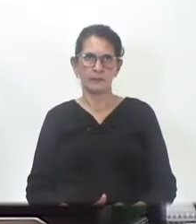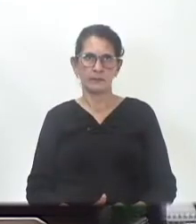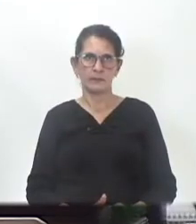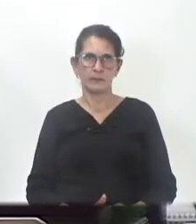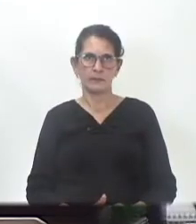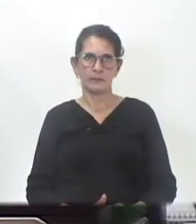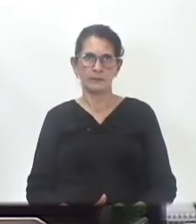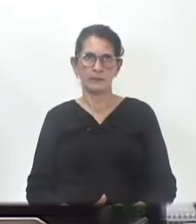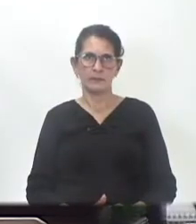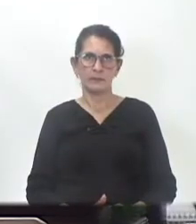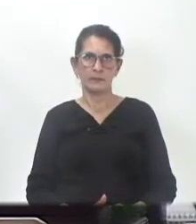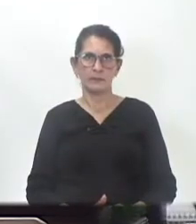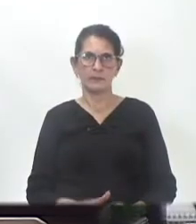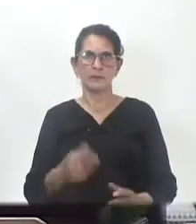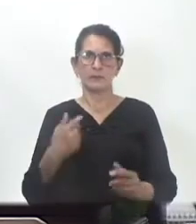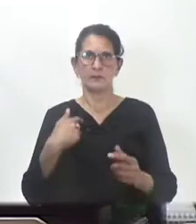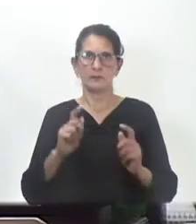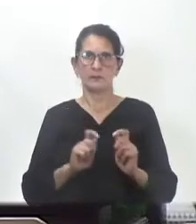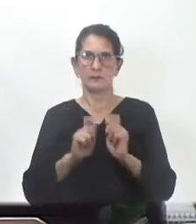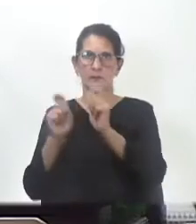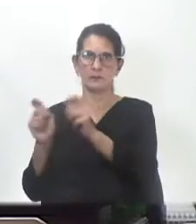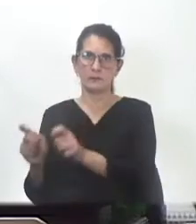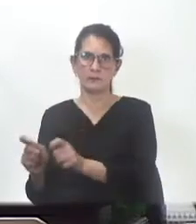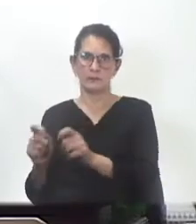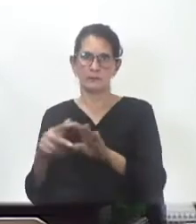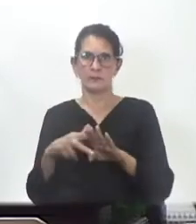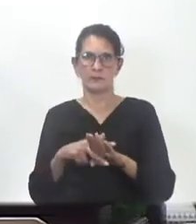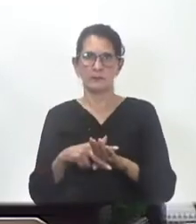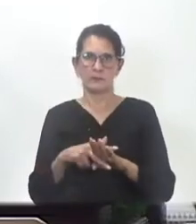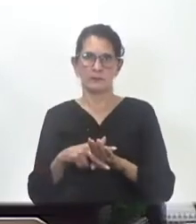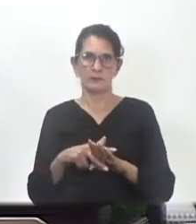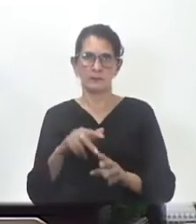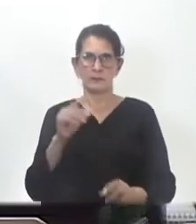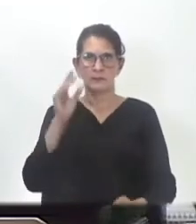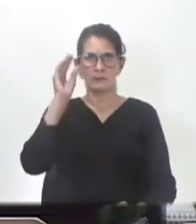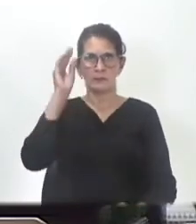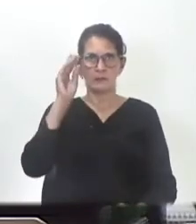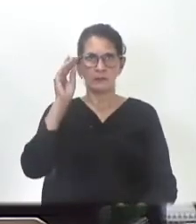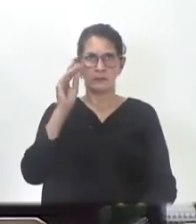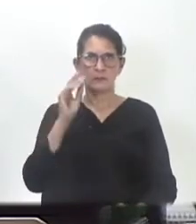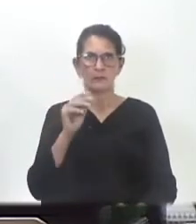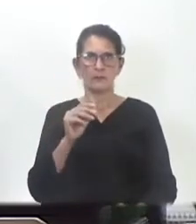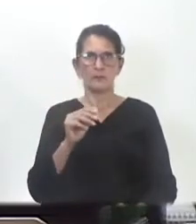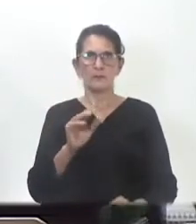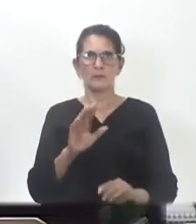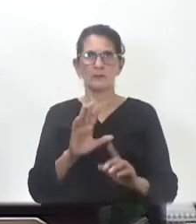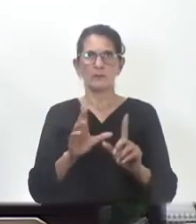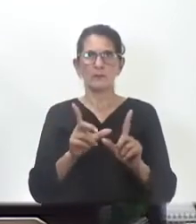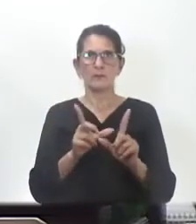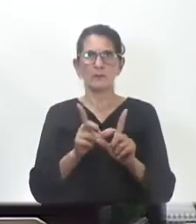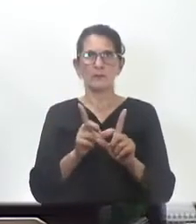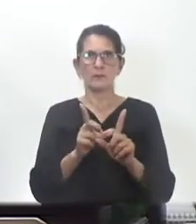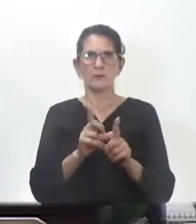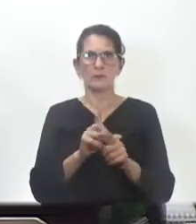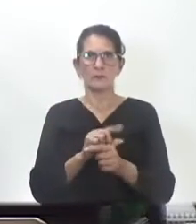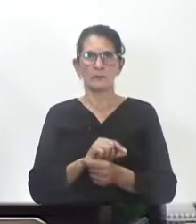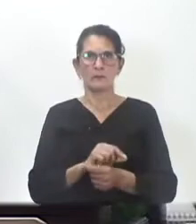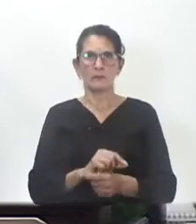Ya terminó. Le concedo una interrupción, presidente, al diputado. No, interrupción Serrano. no terminó el tiempo, le doy la palabra.